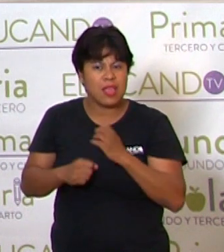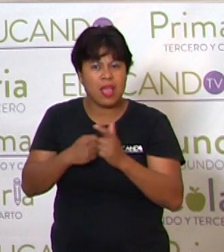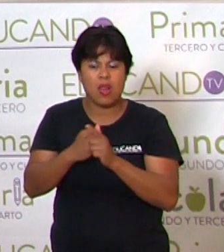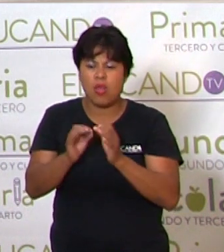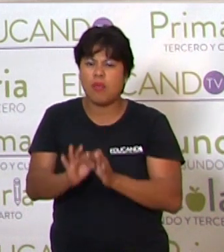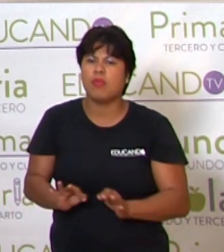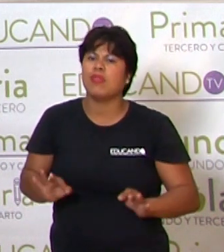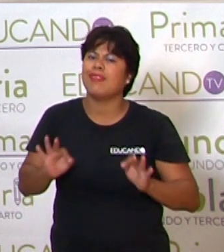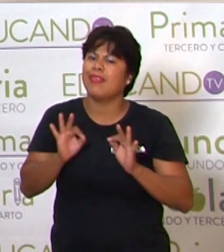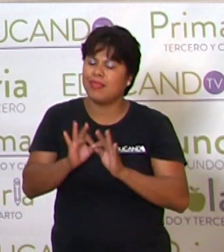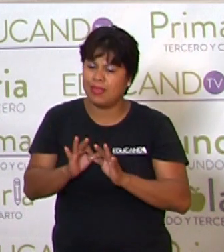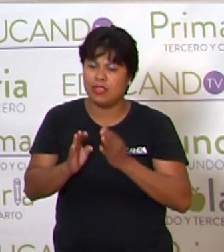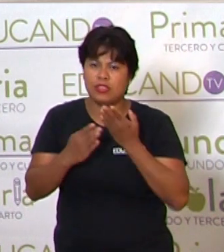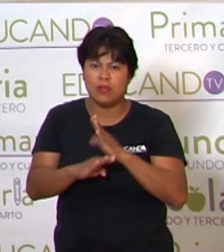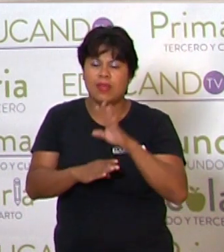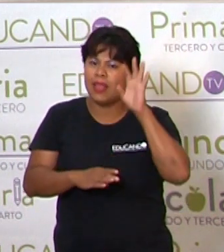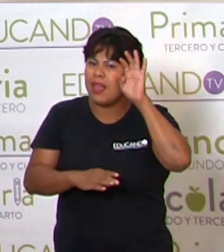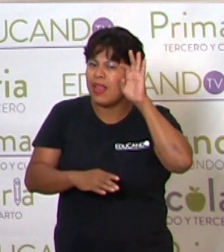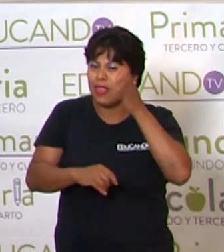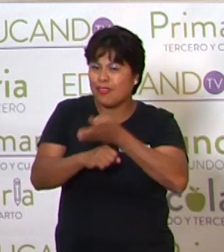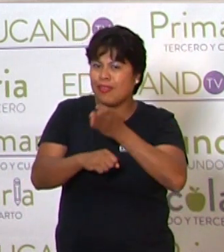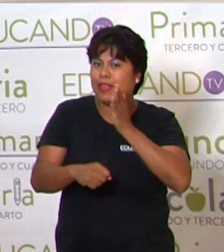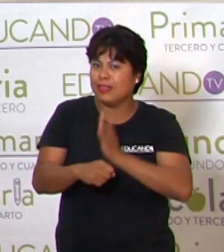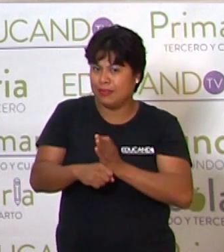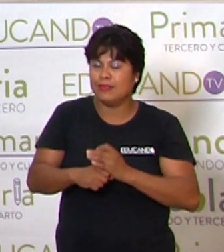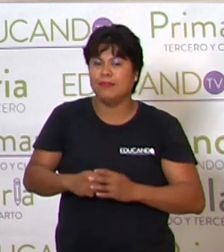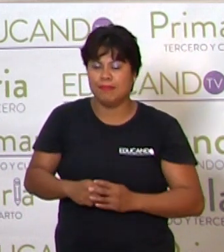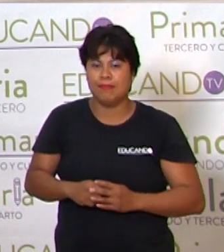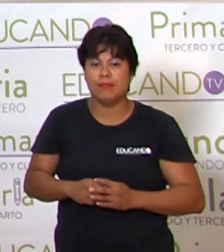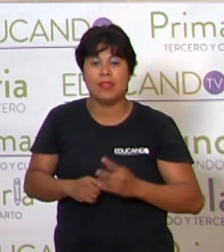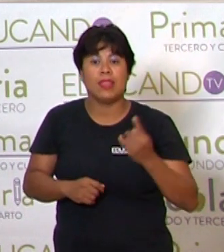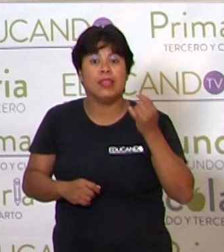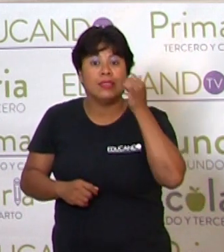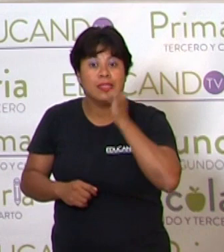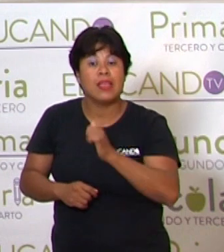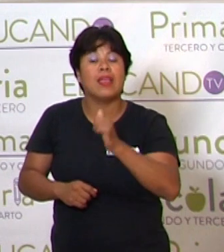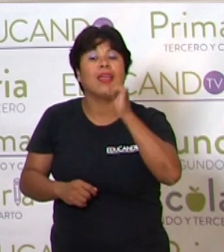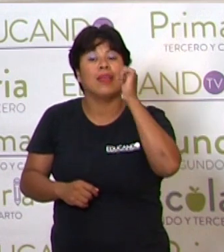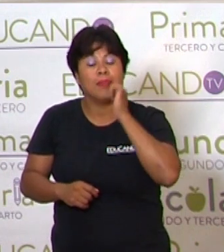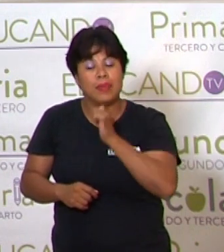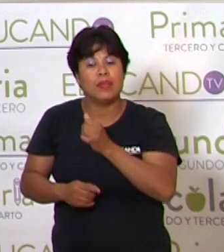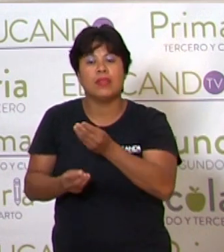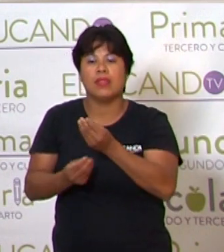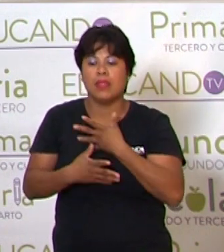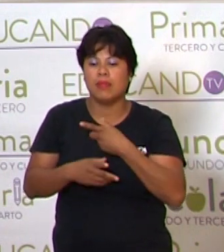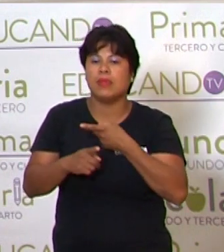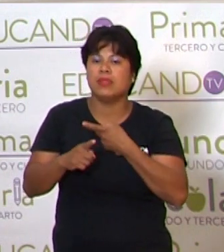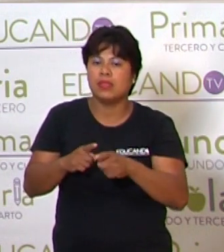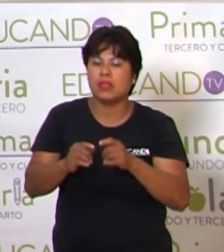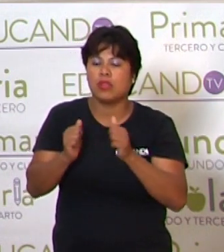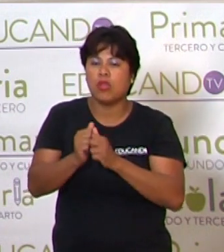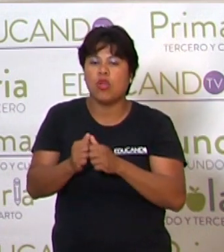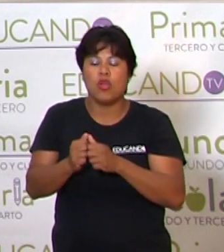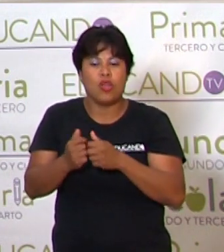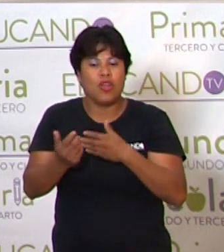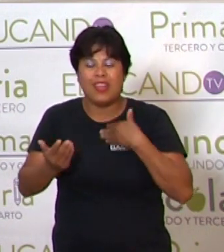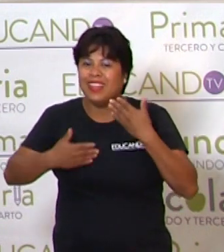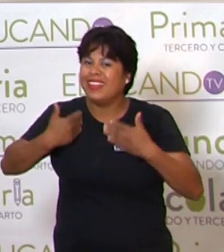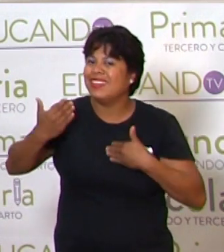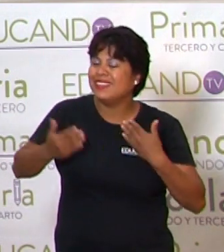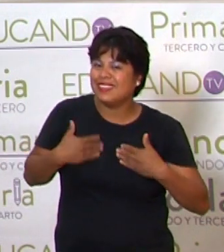rasgo característico de las caricaturas, que siempre nos están dando el mensaje con